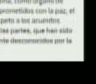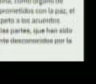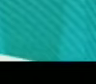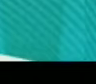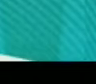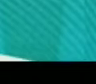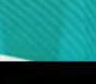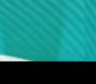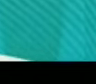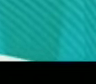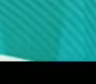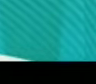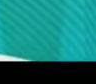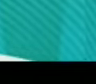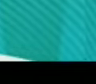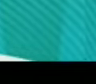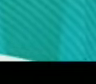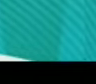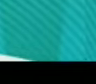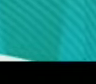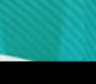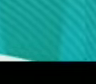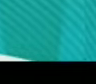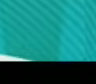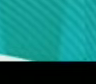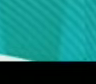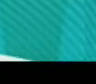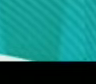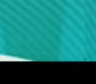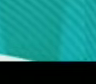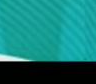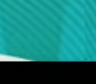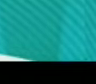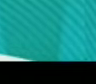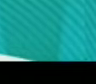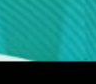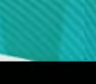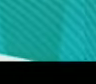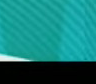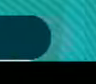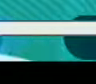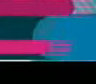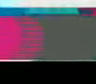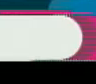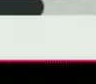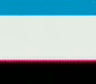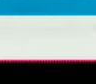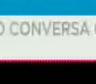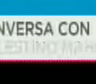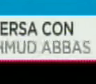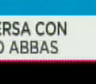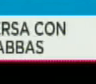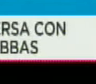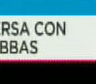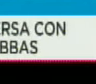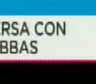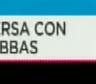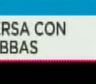Estuvimos hablando ayer domingo, en la tarde venezolana, conversamos un rato,